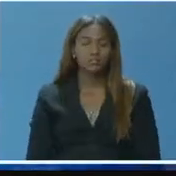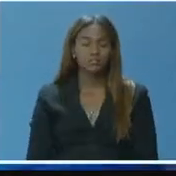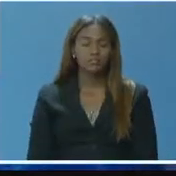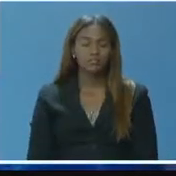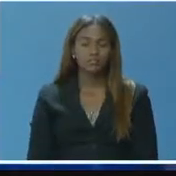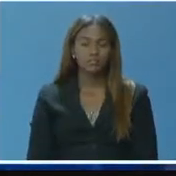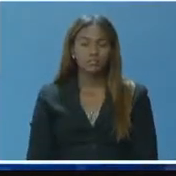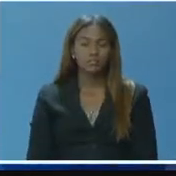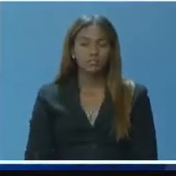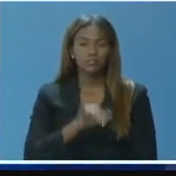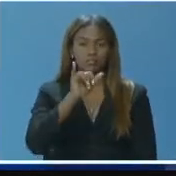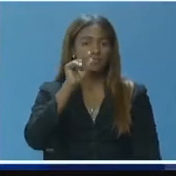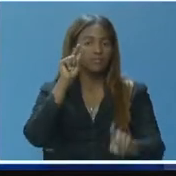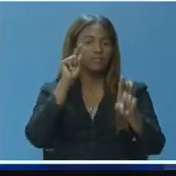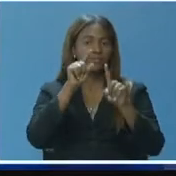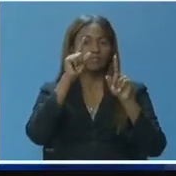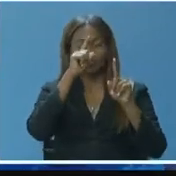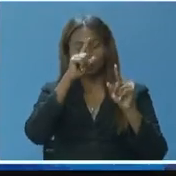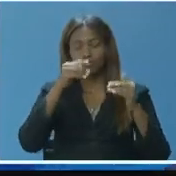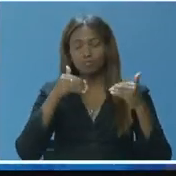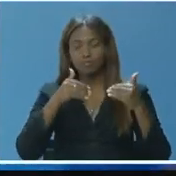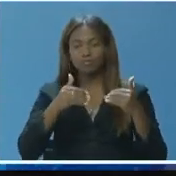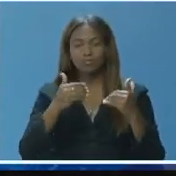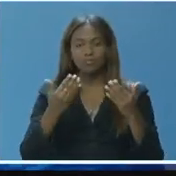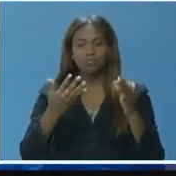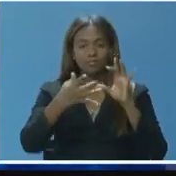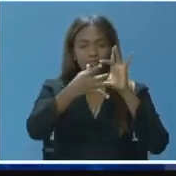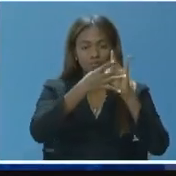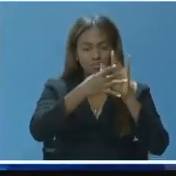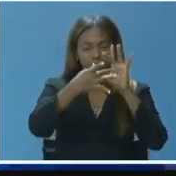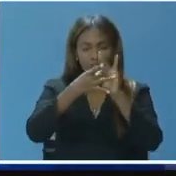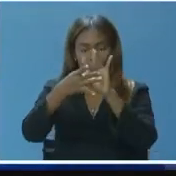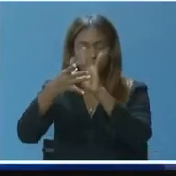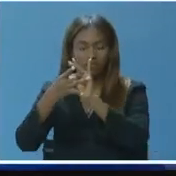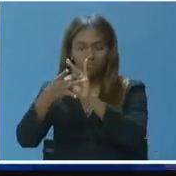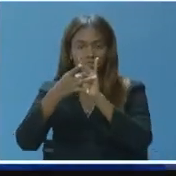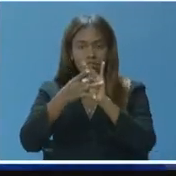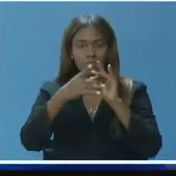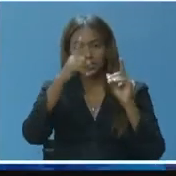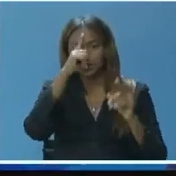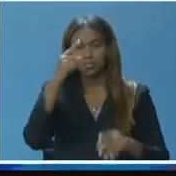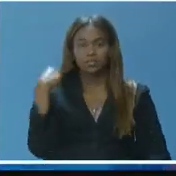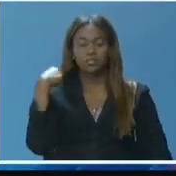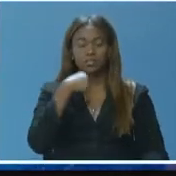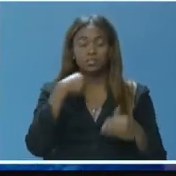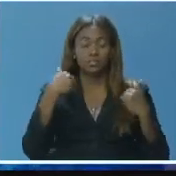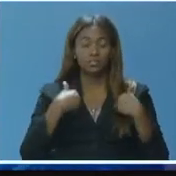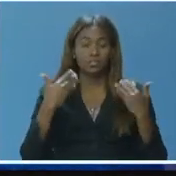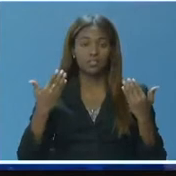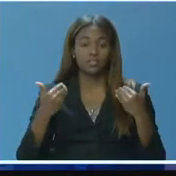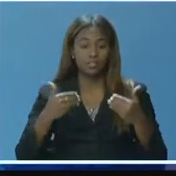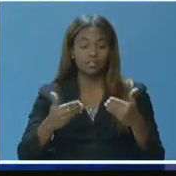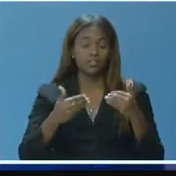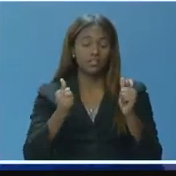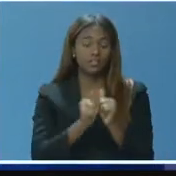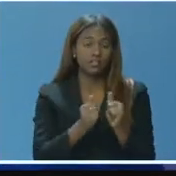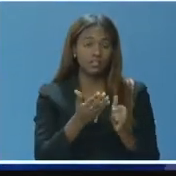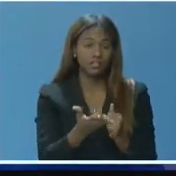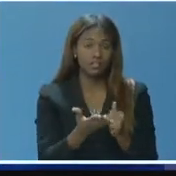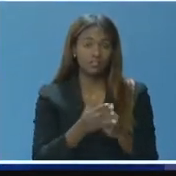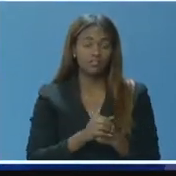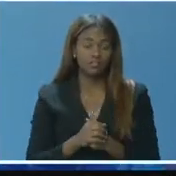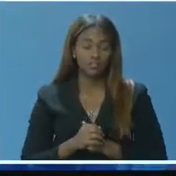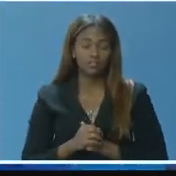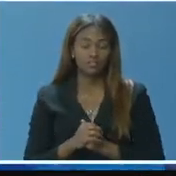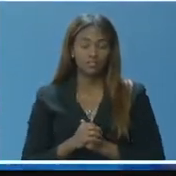ir acercándonos para, como se ha producido el traspaso de las